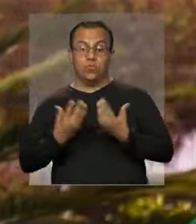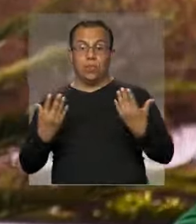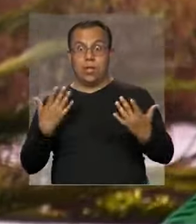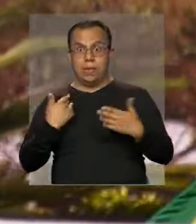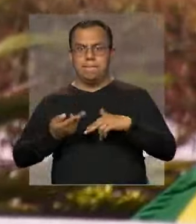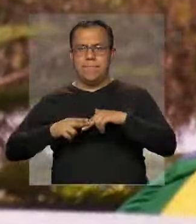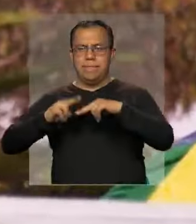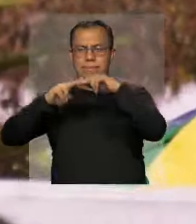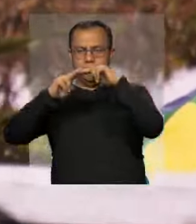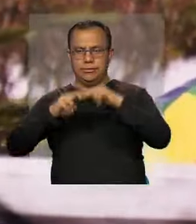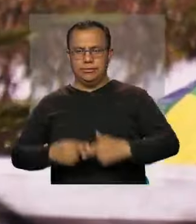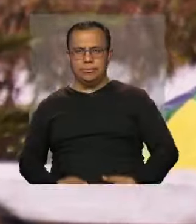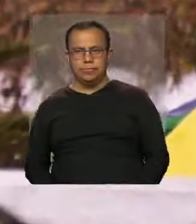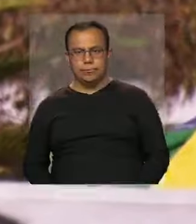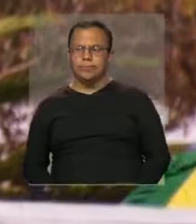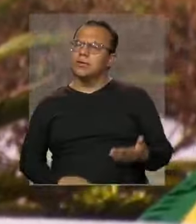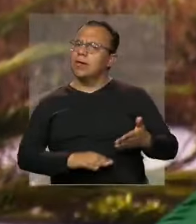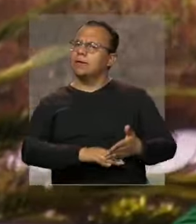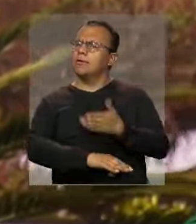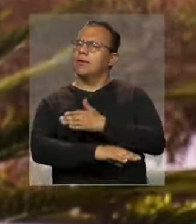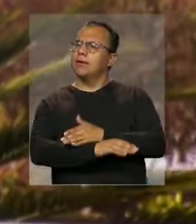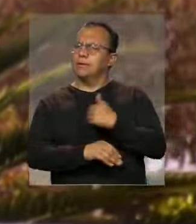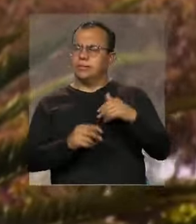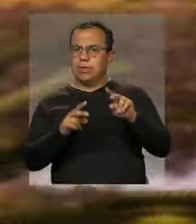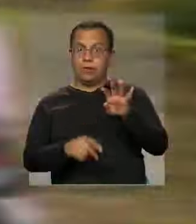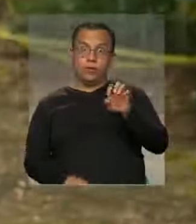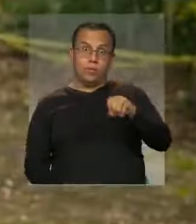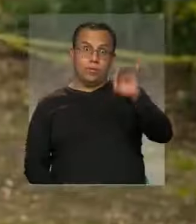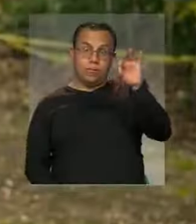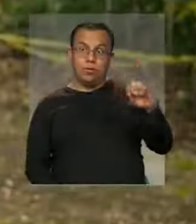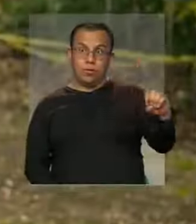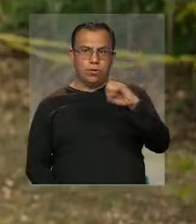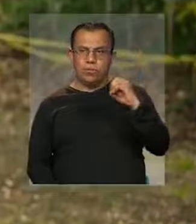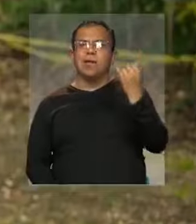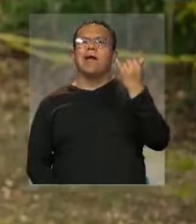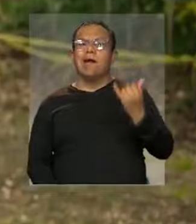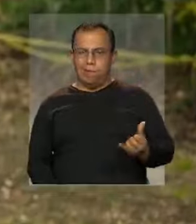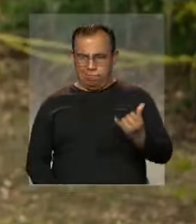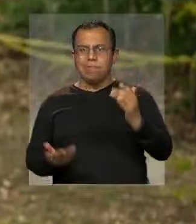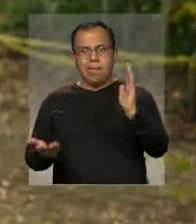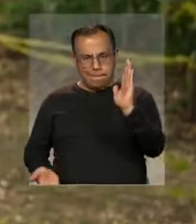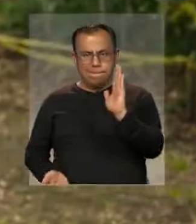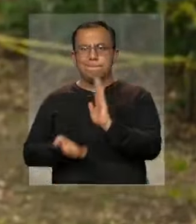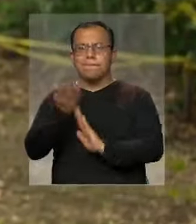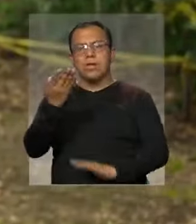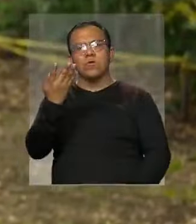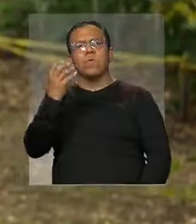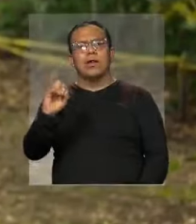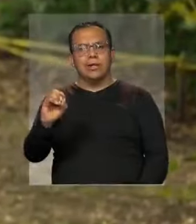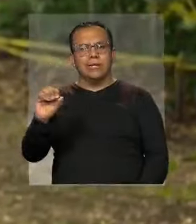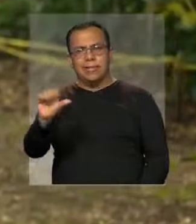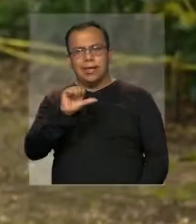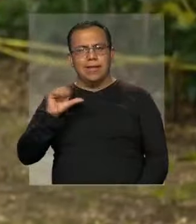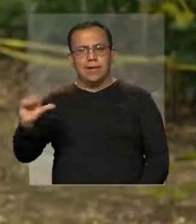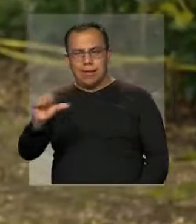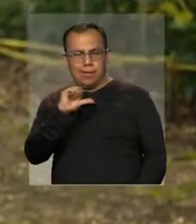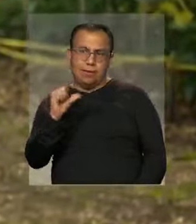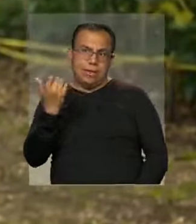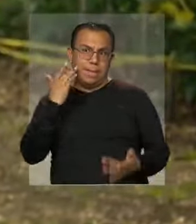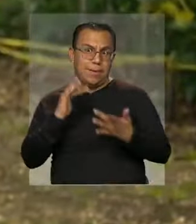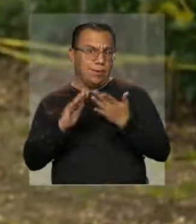triplicó. Ya no es como antes, que era el 90% de hombres y después no, ya subió a un incremento de un 40%, y pues no queremos